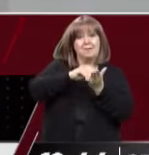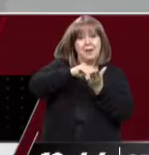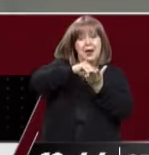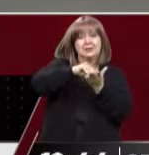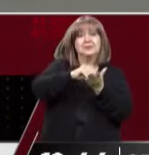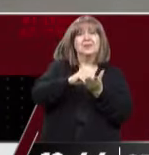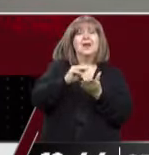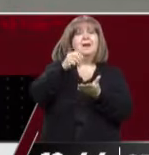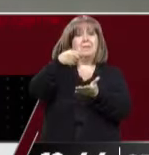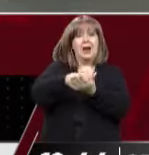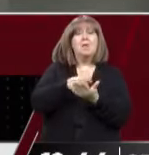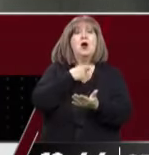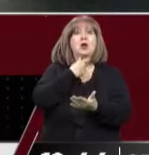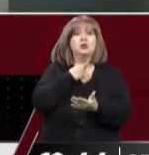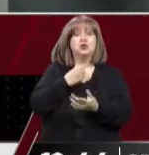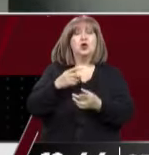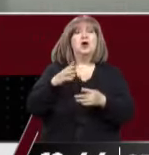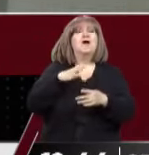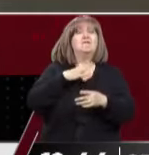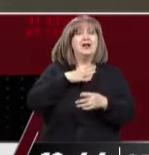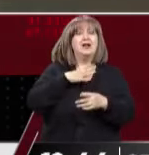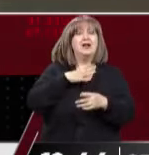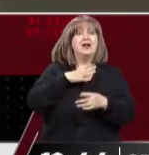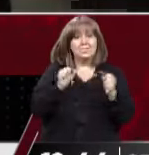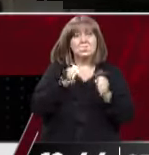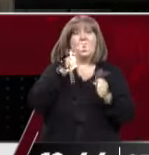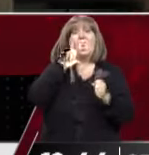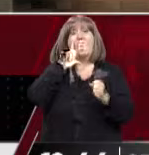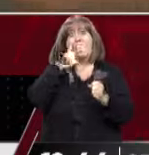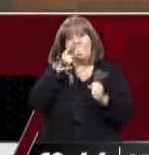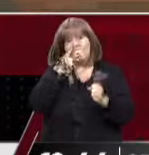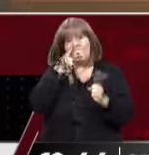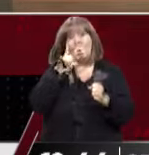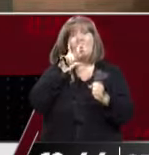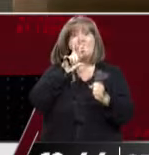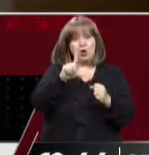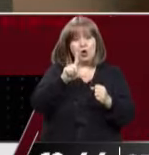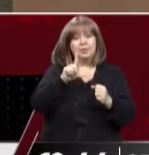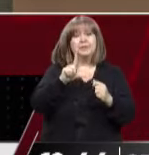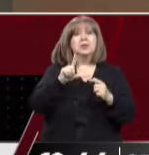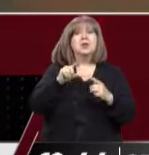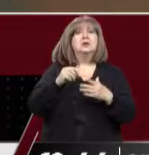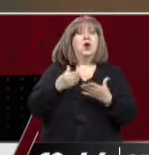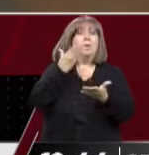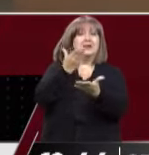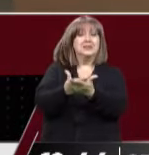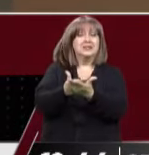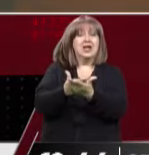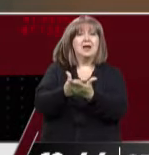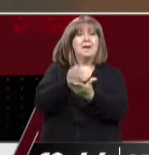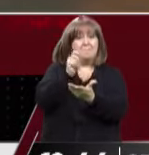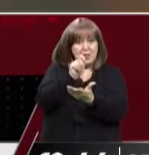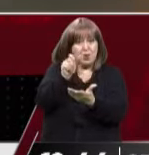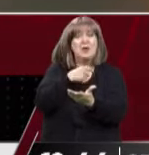quedó pendiente mayo junio y Julio los cuales fueron presentados al anses en el mes de